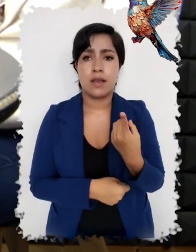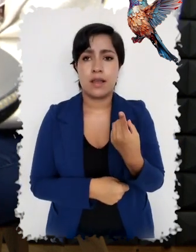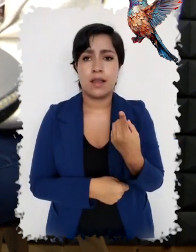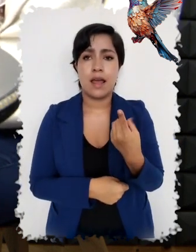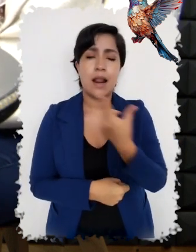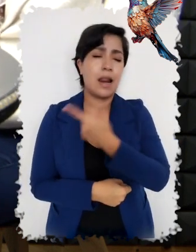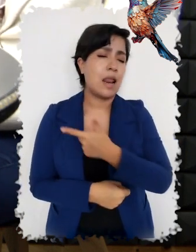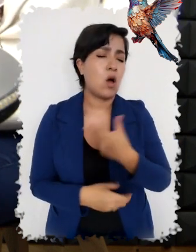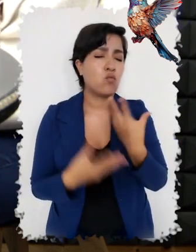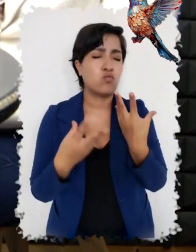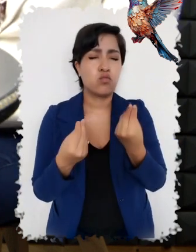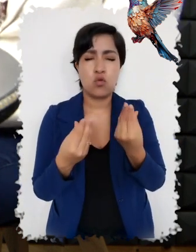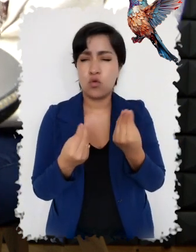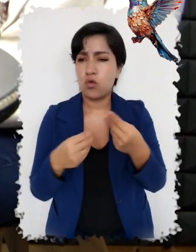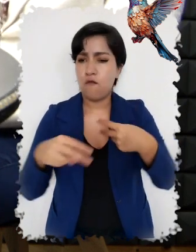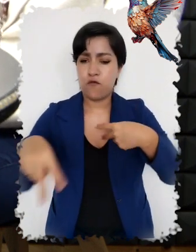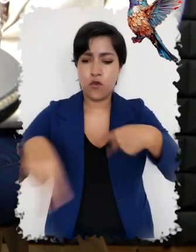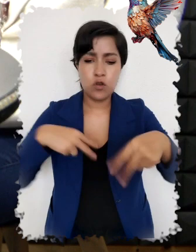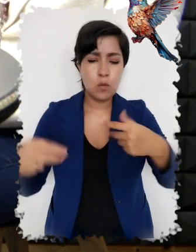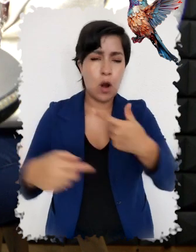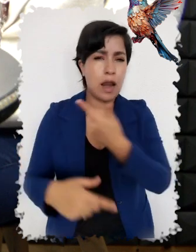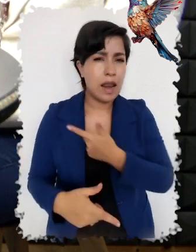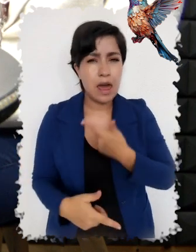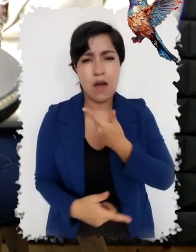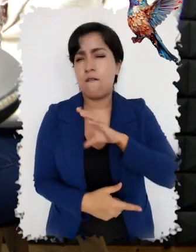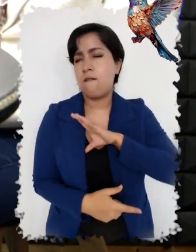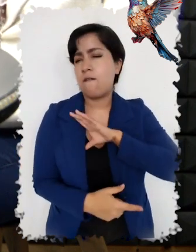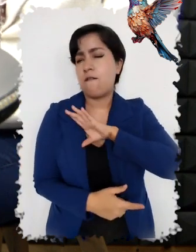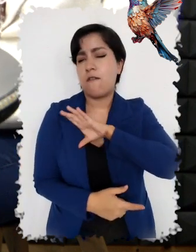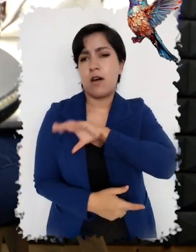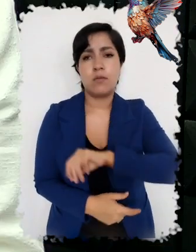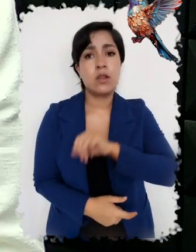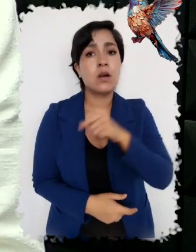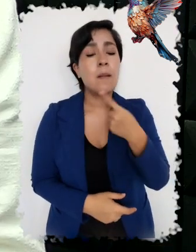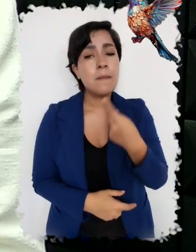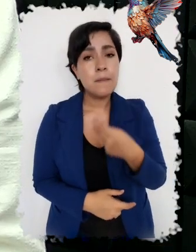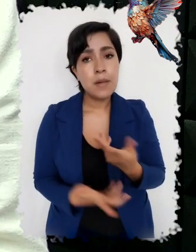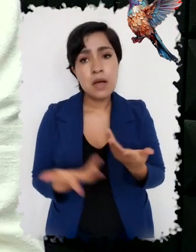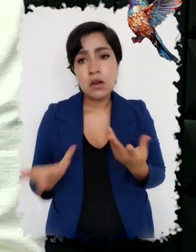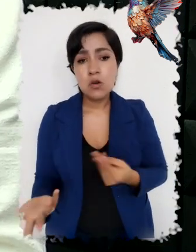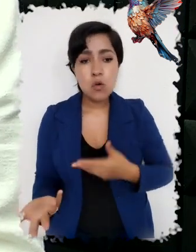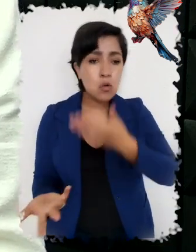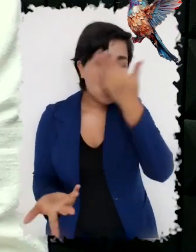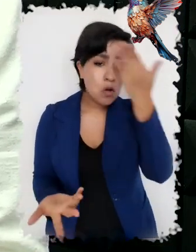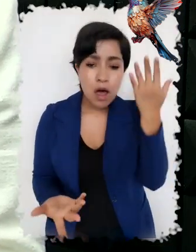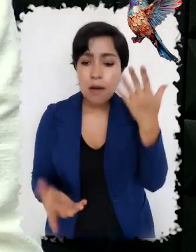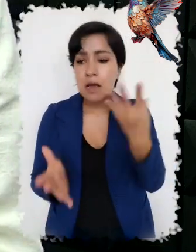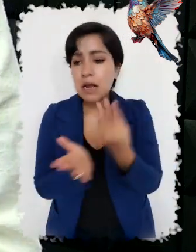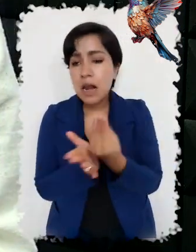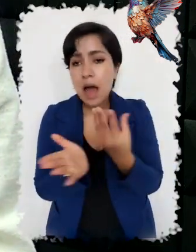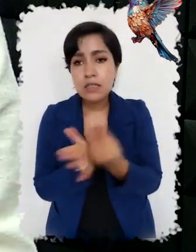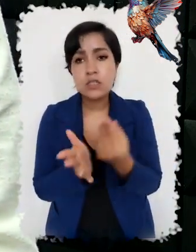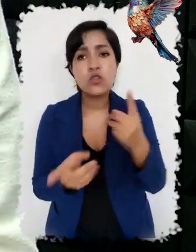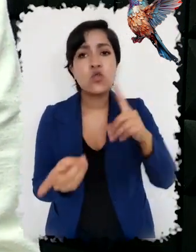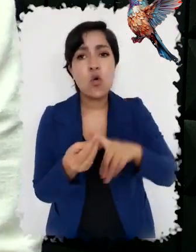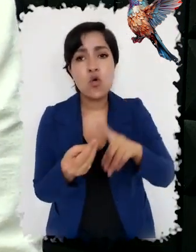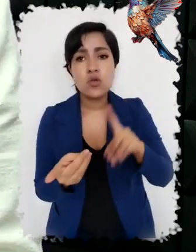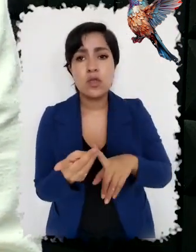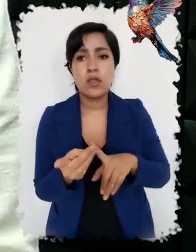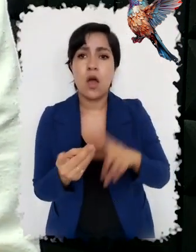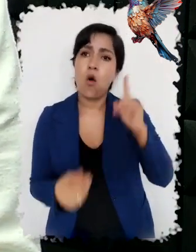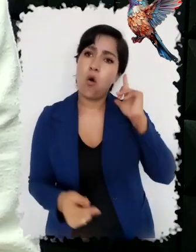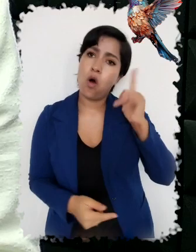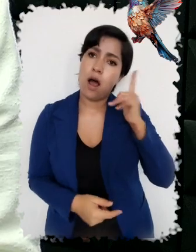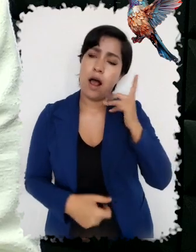este le gusta mucho Pues claro jugar fútbol no Y pues quiero que ojalá